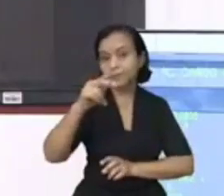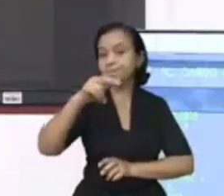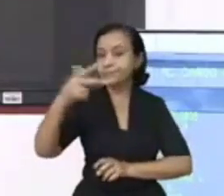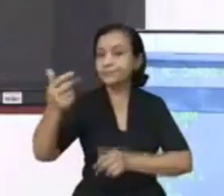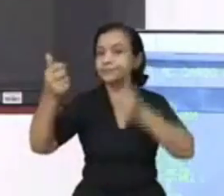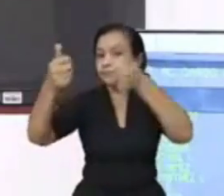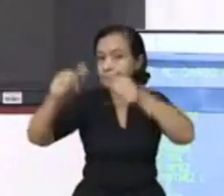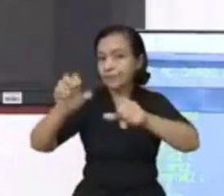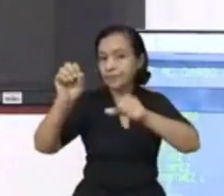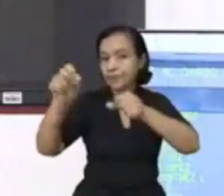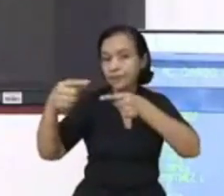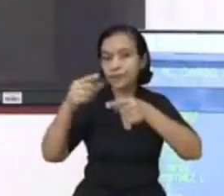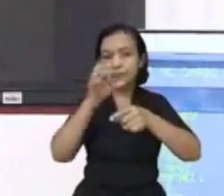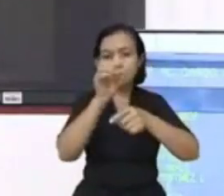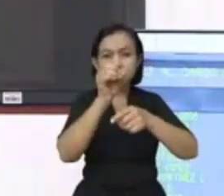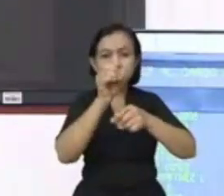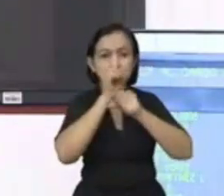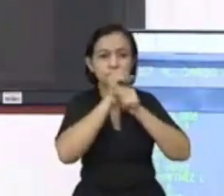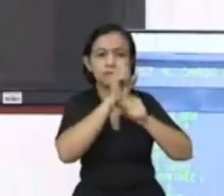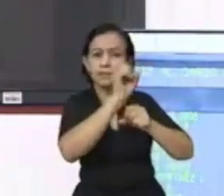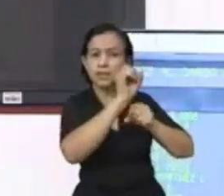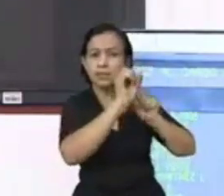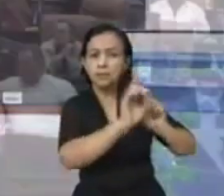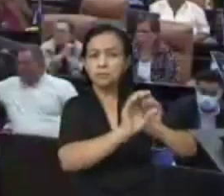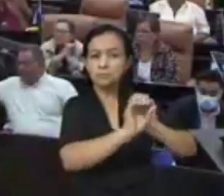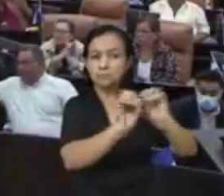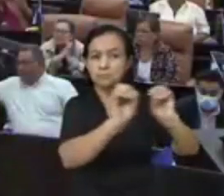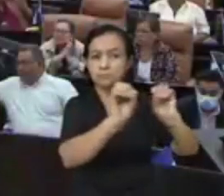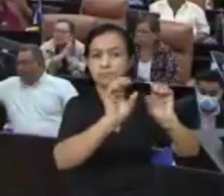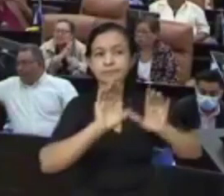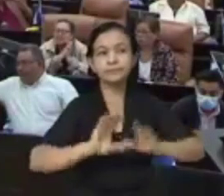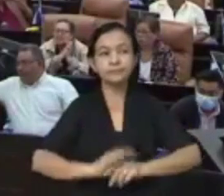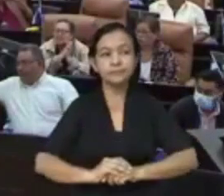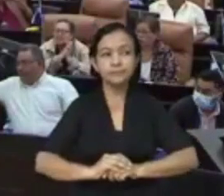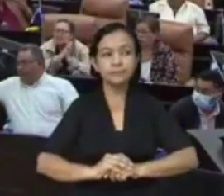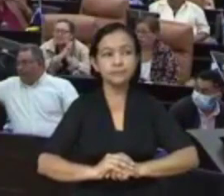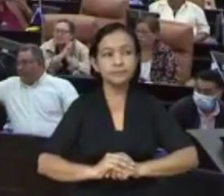88 votos a favor, 0 en contra, 0 abstenciones, 0 presentes.